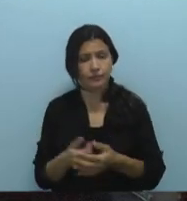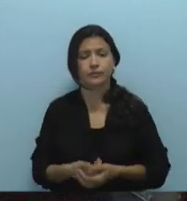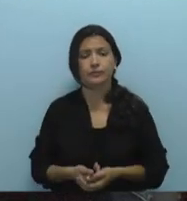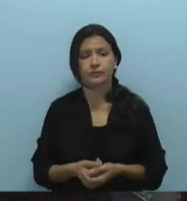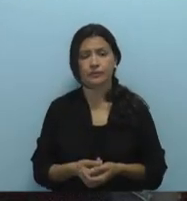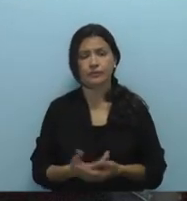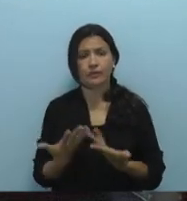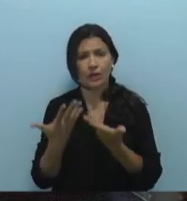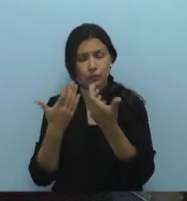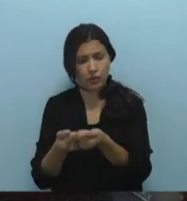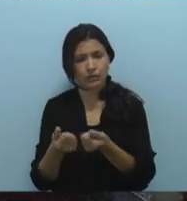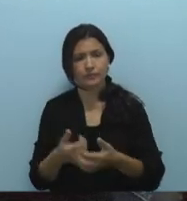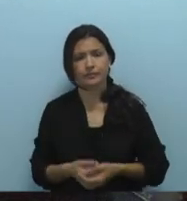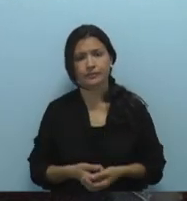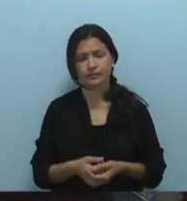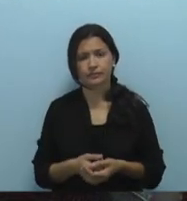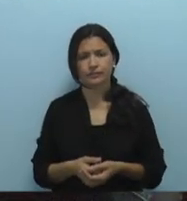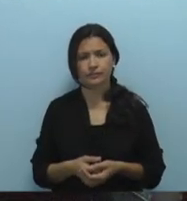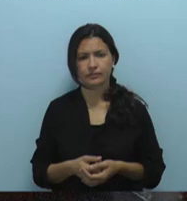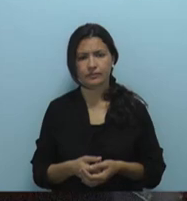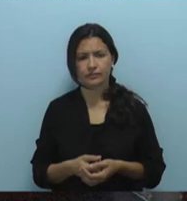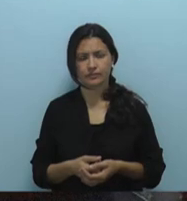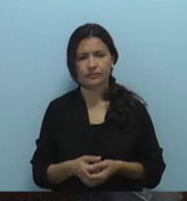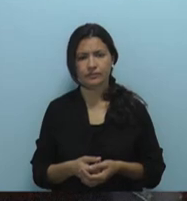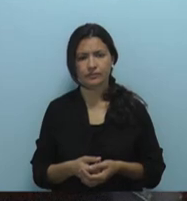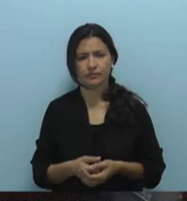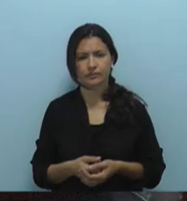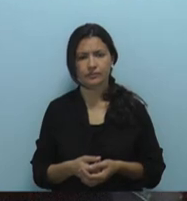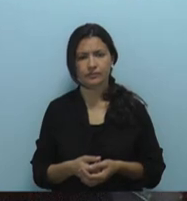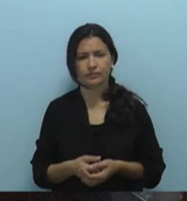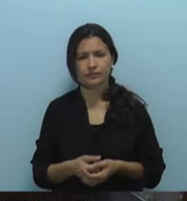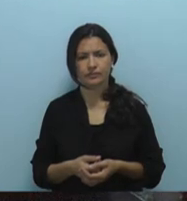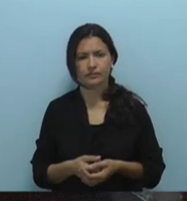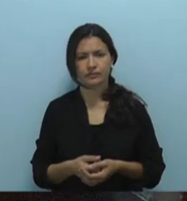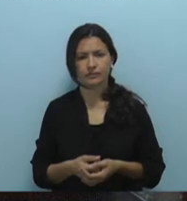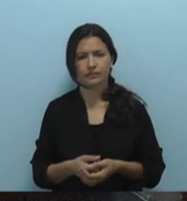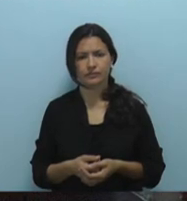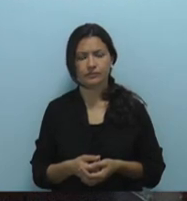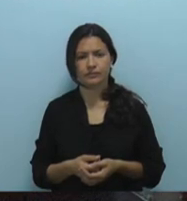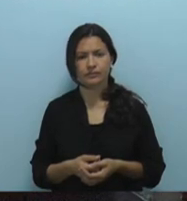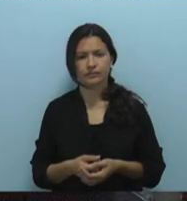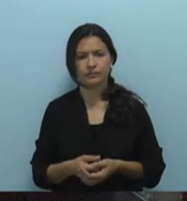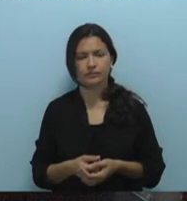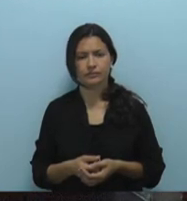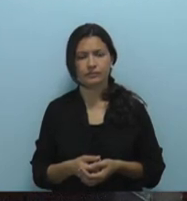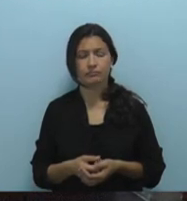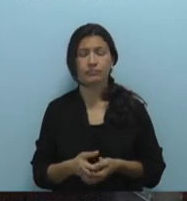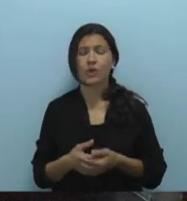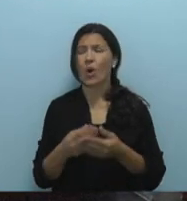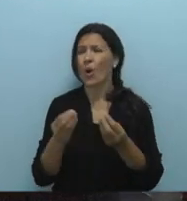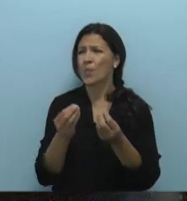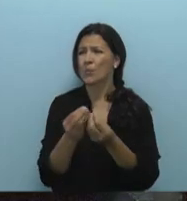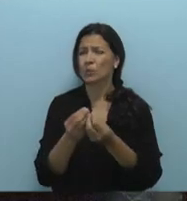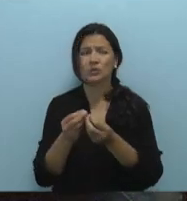falta muchísimo, y tenemos que lograr, como hicimos en Santa Fe, con los estudiantes que abandonaban la escuela secundaria, que